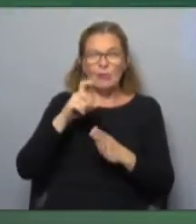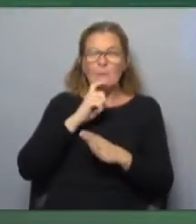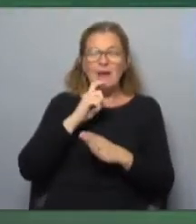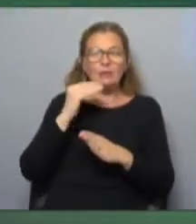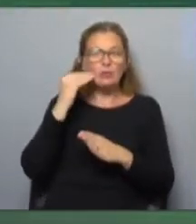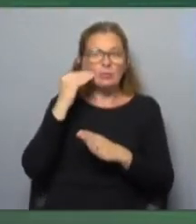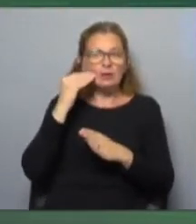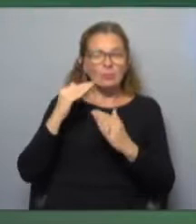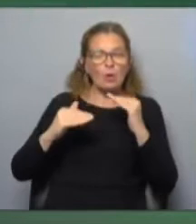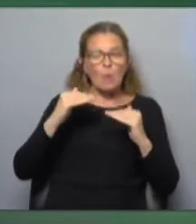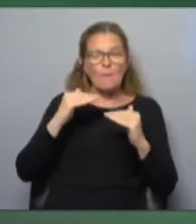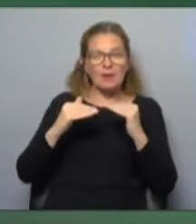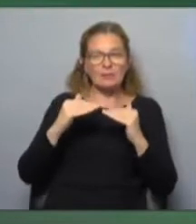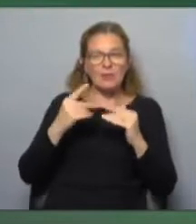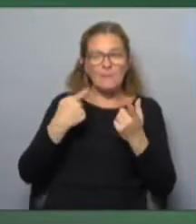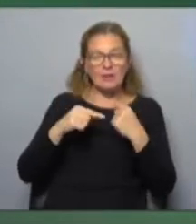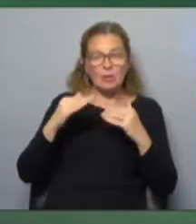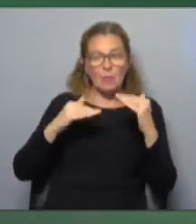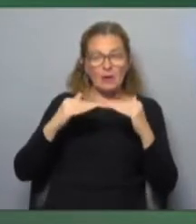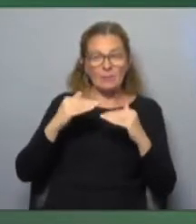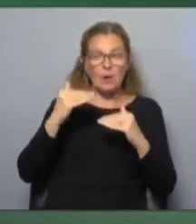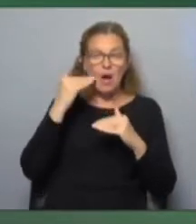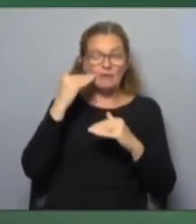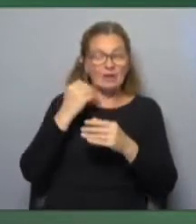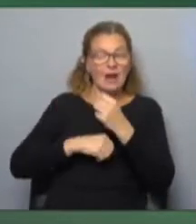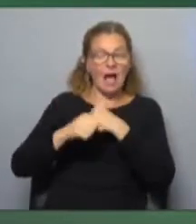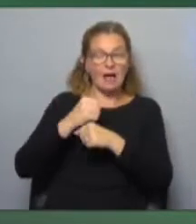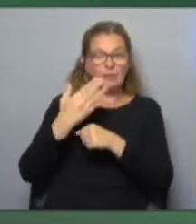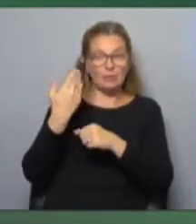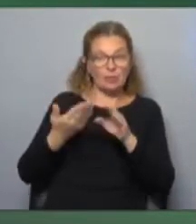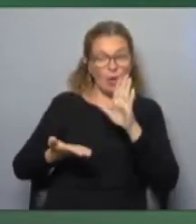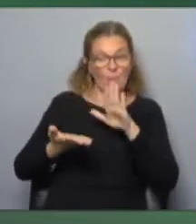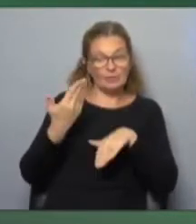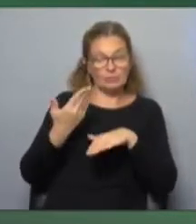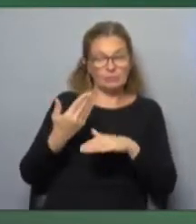abril si hacemos esa comparación. Exacto pero si lo comparamos con abril del año pasado aumentó.